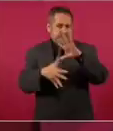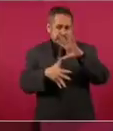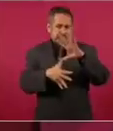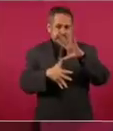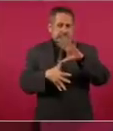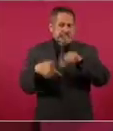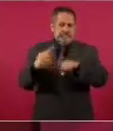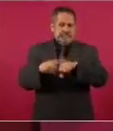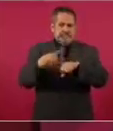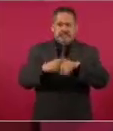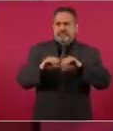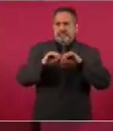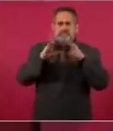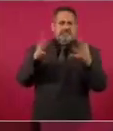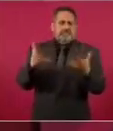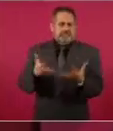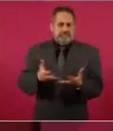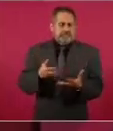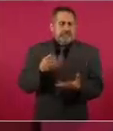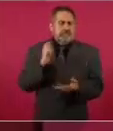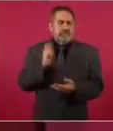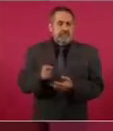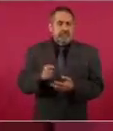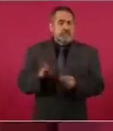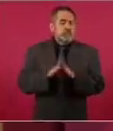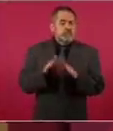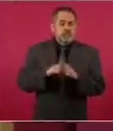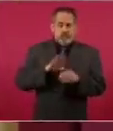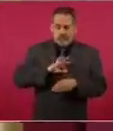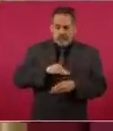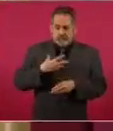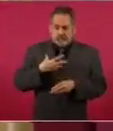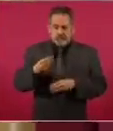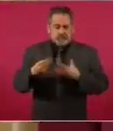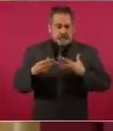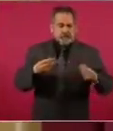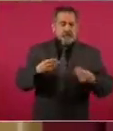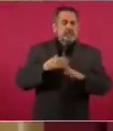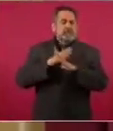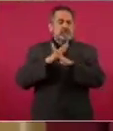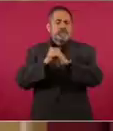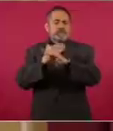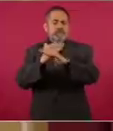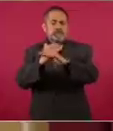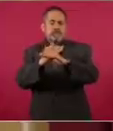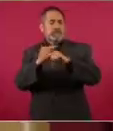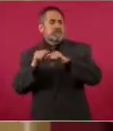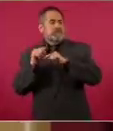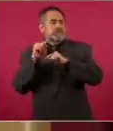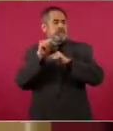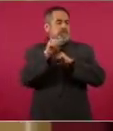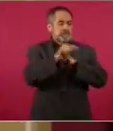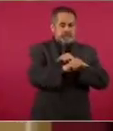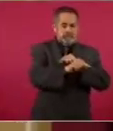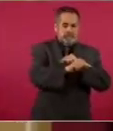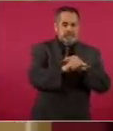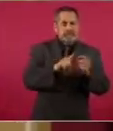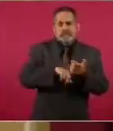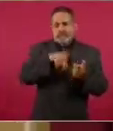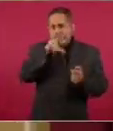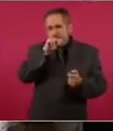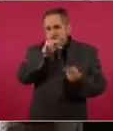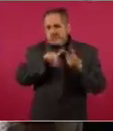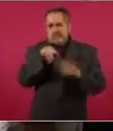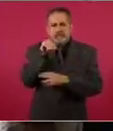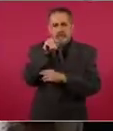ya que se disemina a través de la migración de las aves acuáticas, principalmente patos y